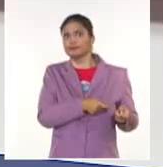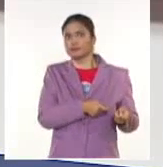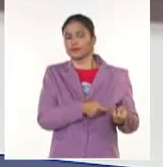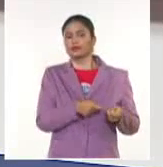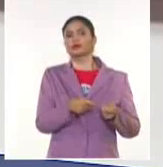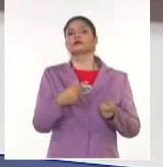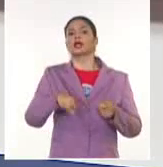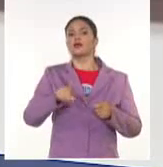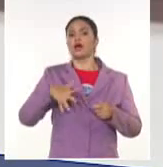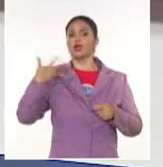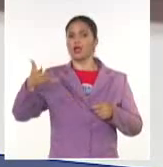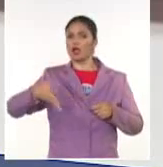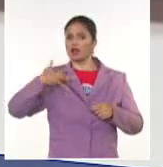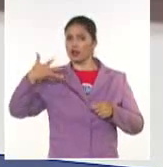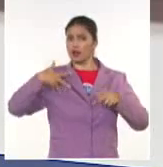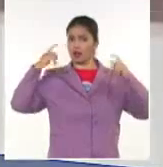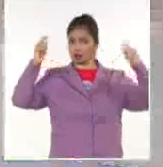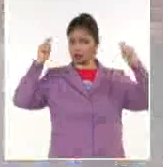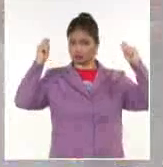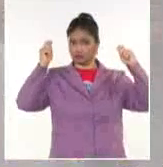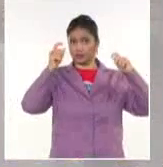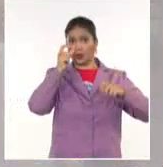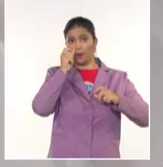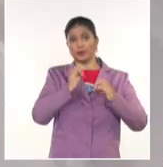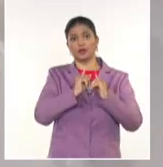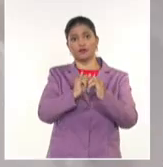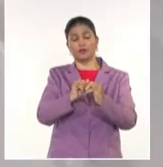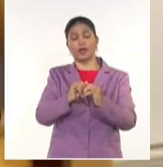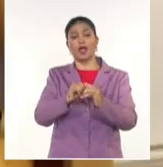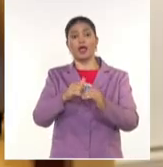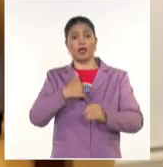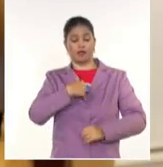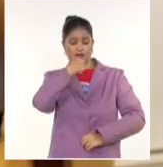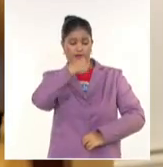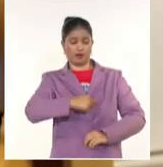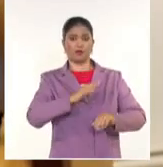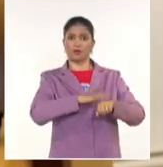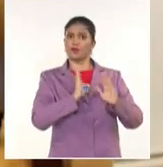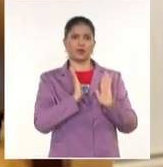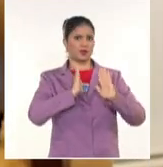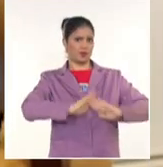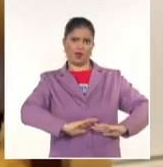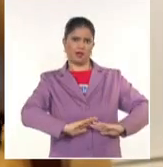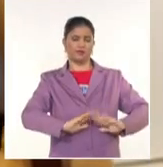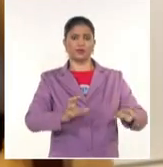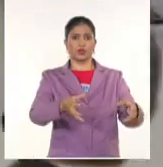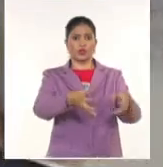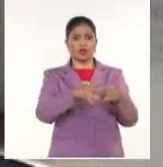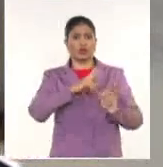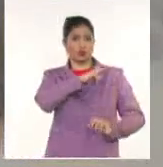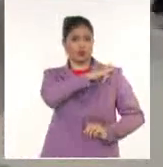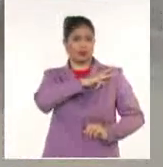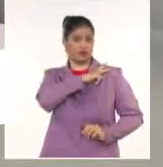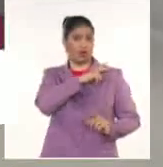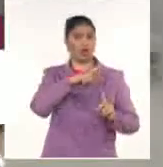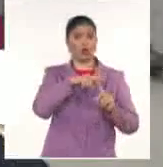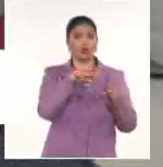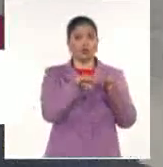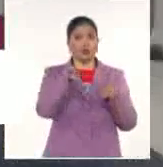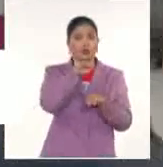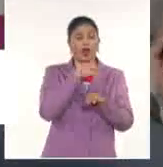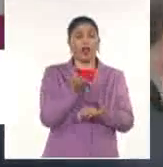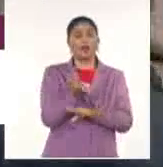exmandatario se declara absolutamente inocente la fiscalía le pide 34 años de cárcel por el conjunto de hechos en